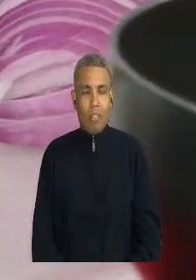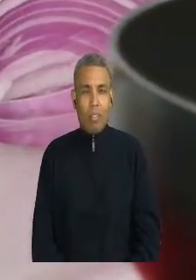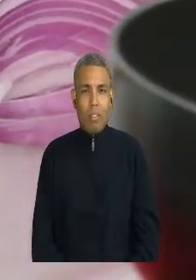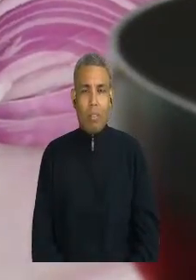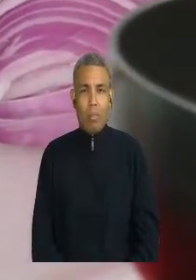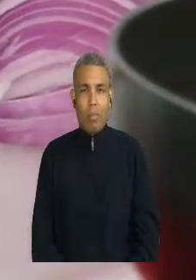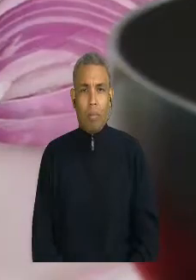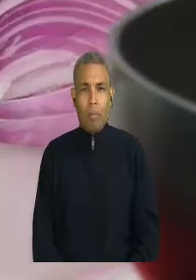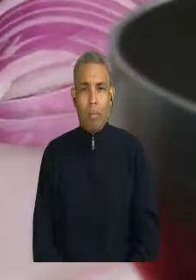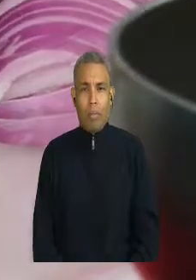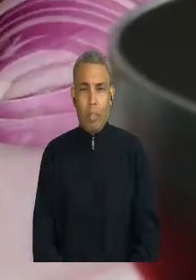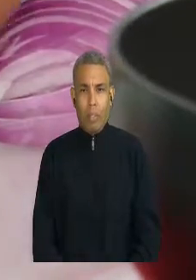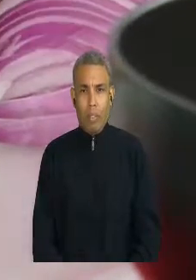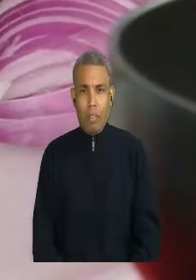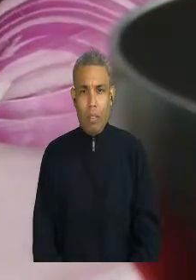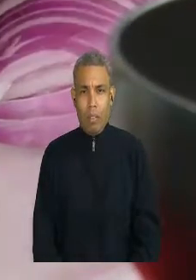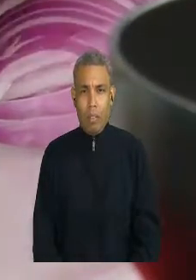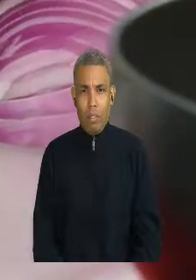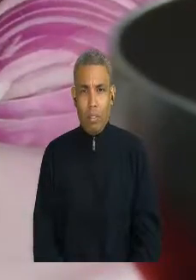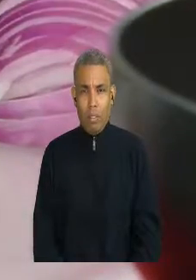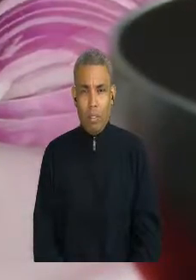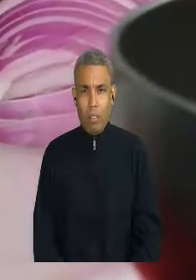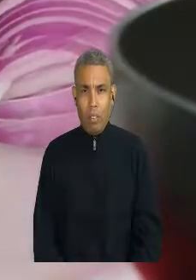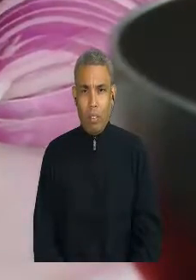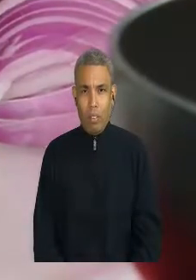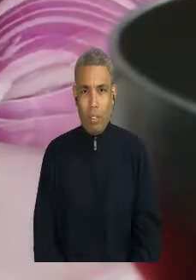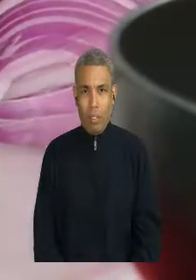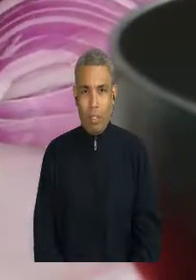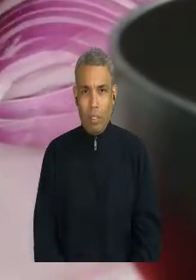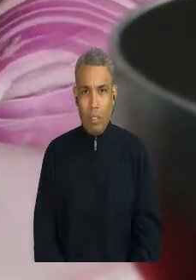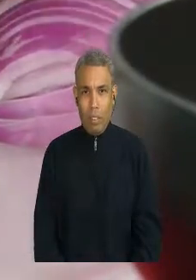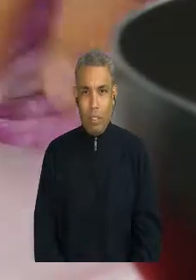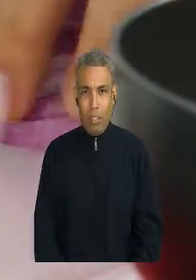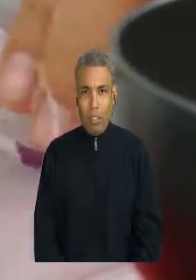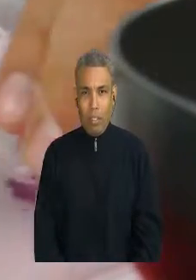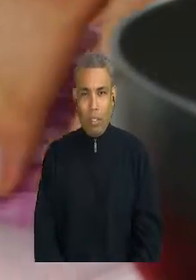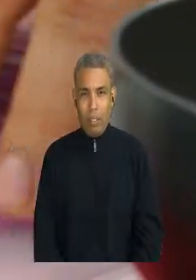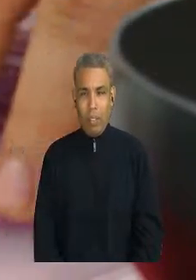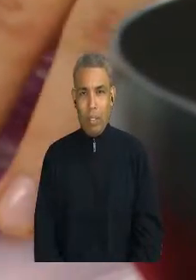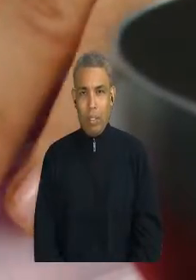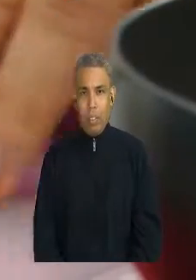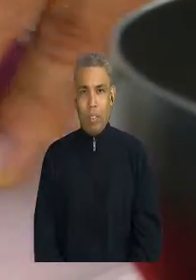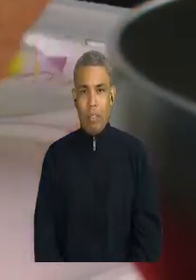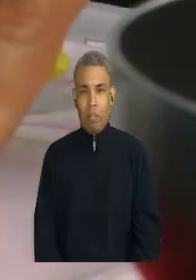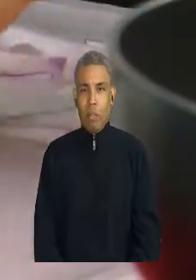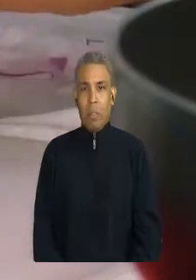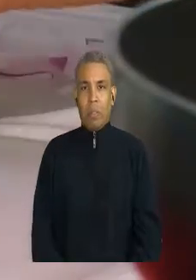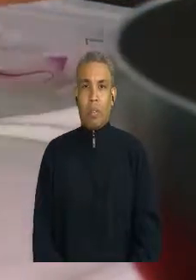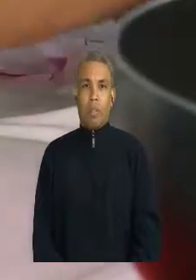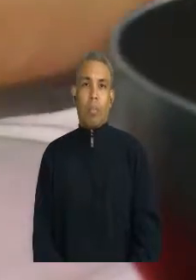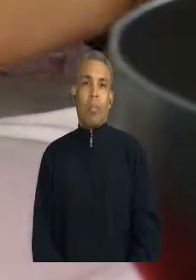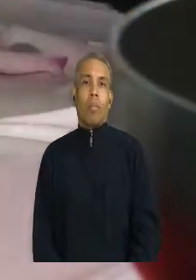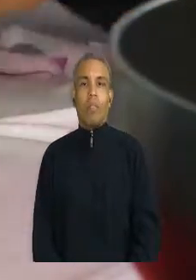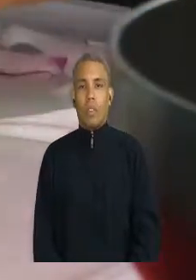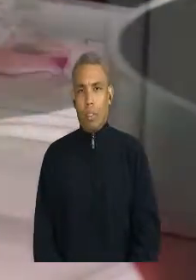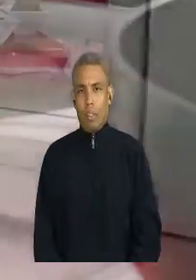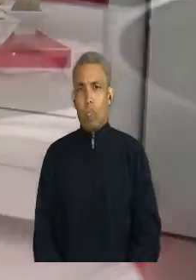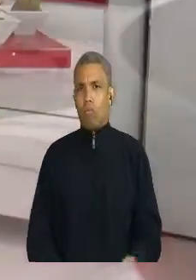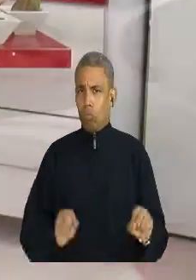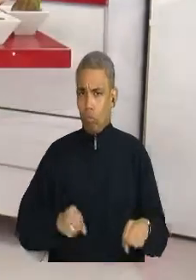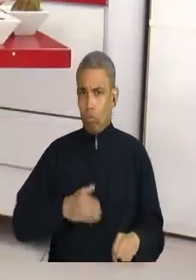de no quitarle la parte trasera de la cebolla. En esta ocasión se la quité. Mira, acá, yo creo que ya voy a ir agregando los langostinos a la sartén. Sí, ¿no? Claro, ya los puede ir